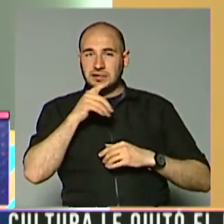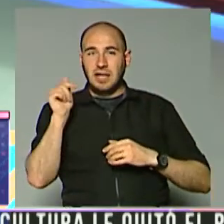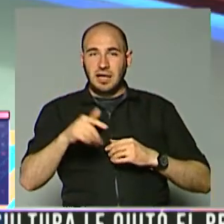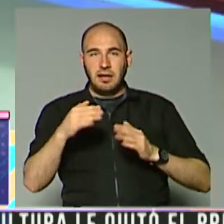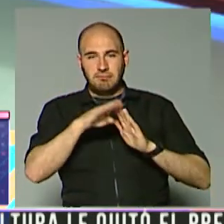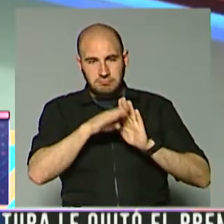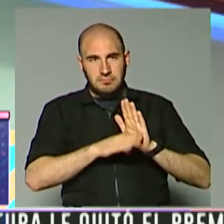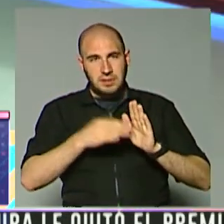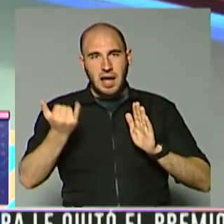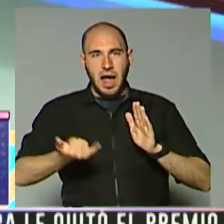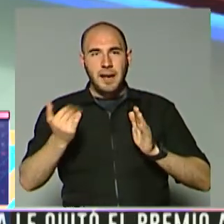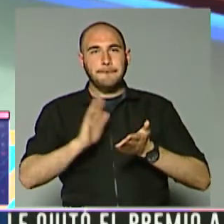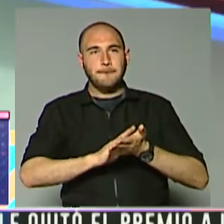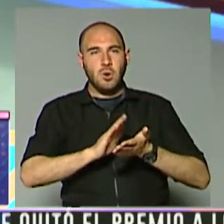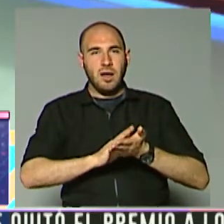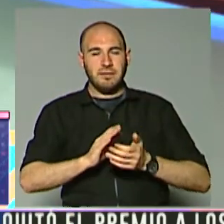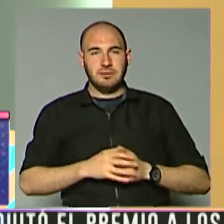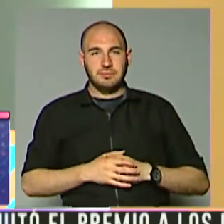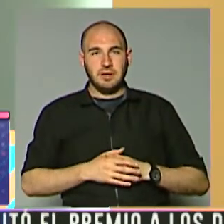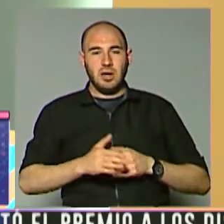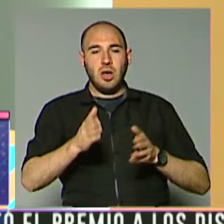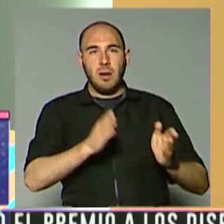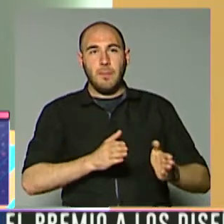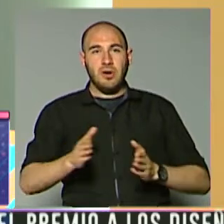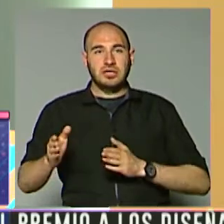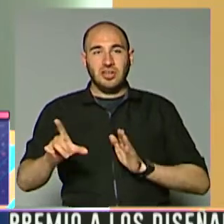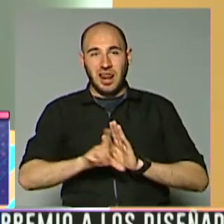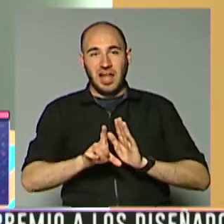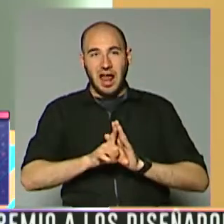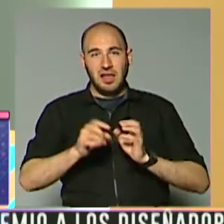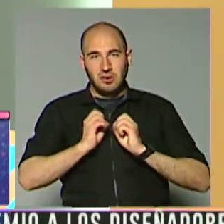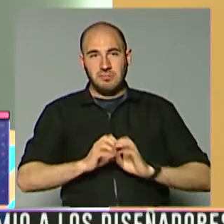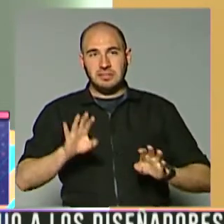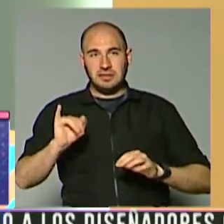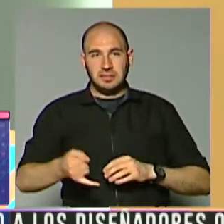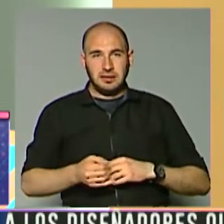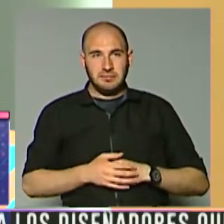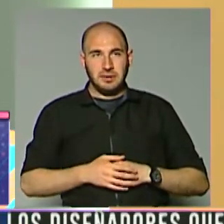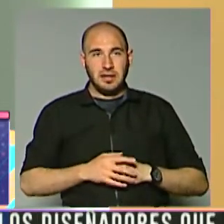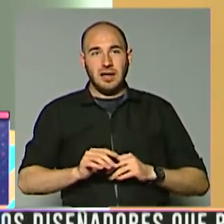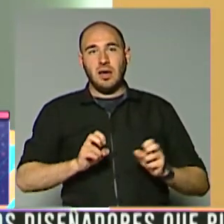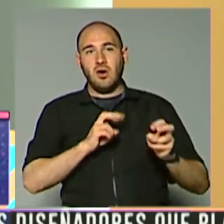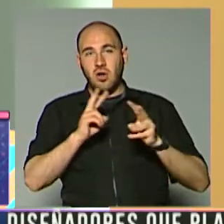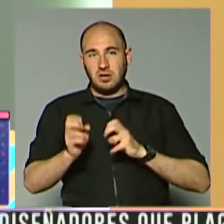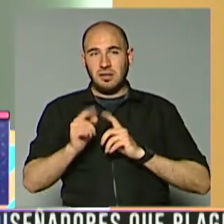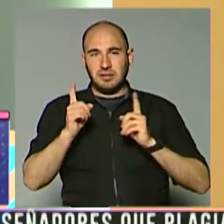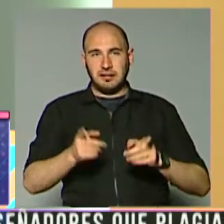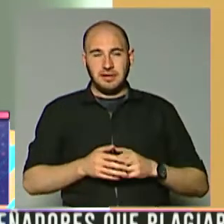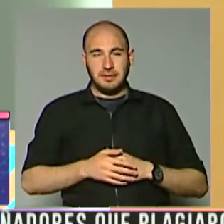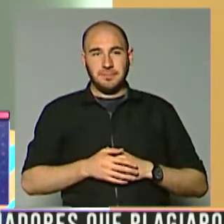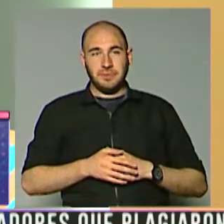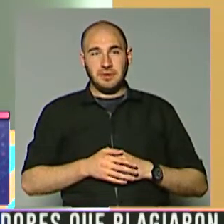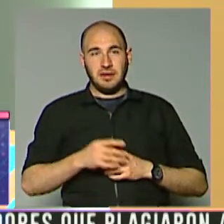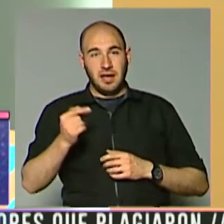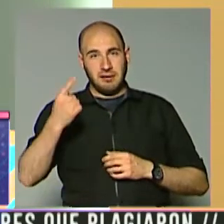un mecanismo de prueba, un mecanismo de proceso legal que hay que implementarlo. Y por otro lado, creo que hay que tomar un